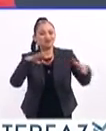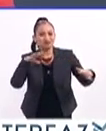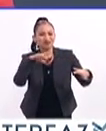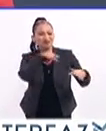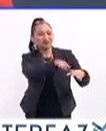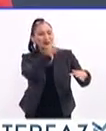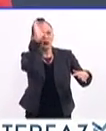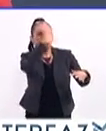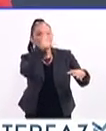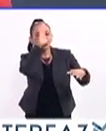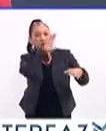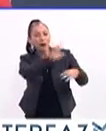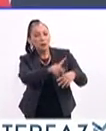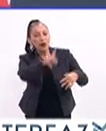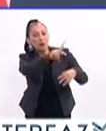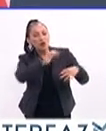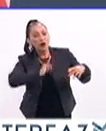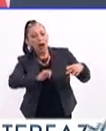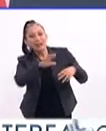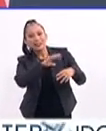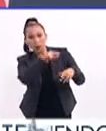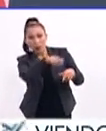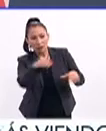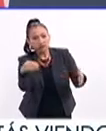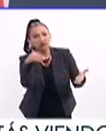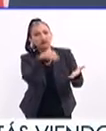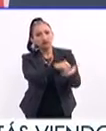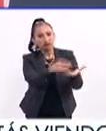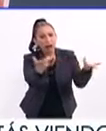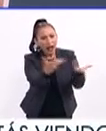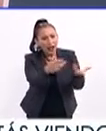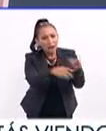desvinculando esa cultura, ese pueblo originario que lo